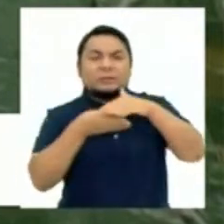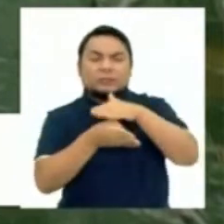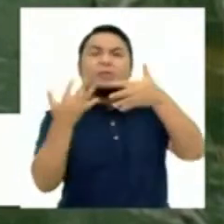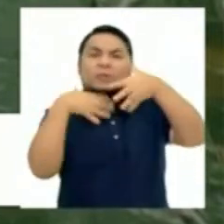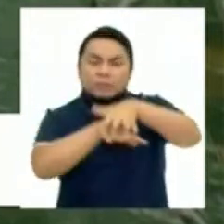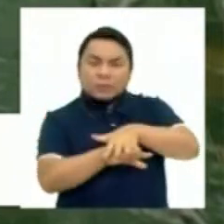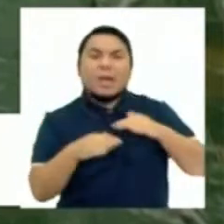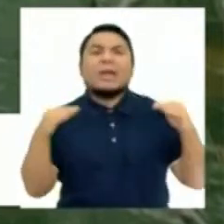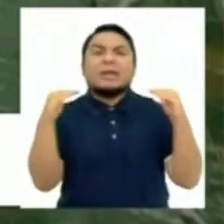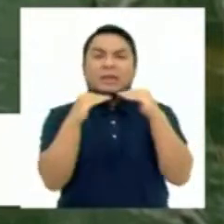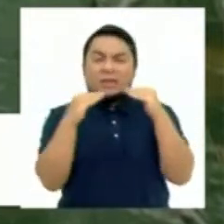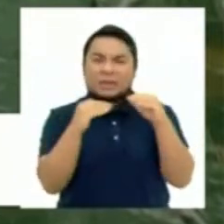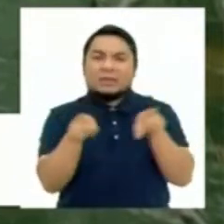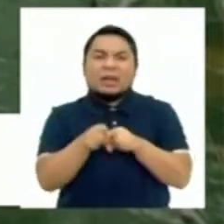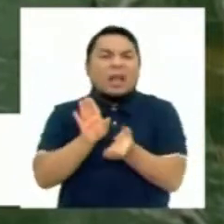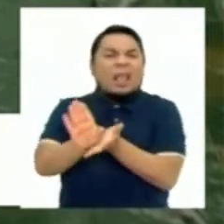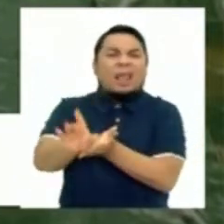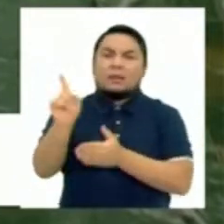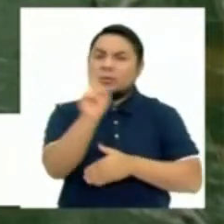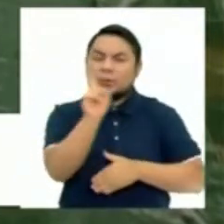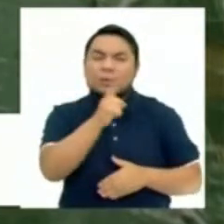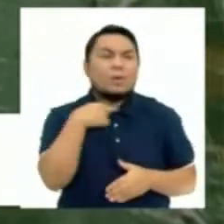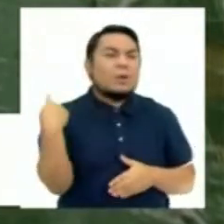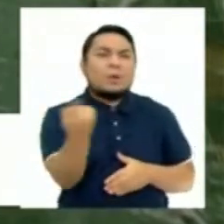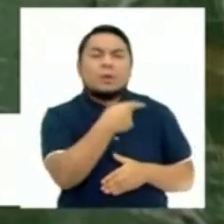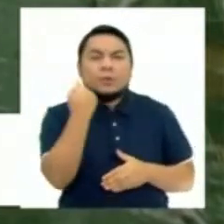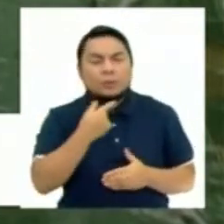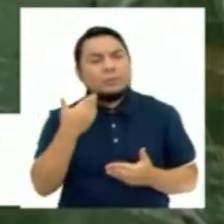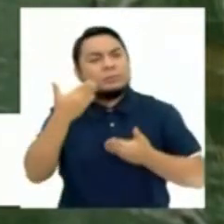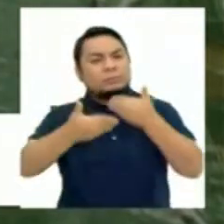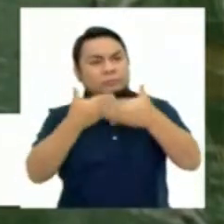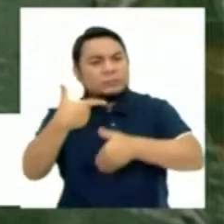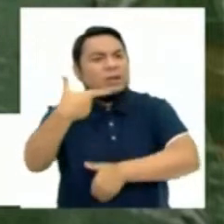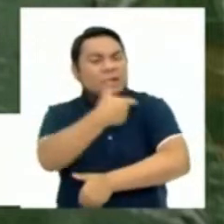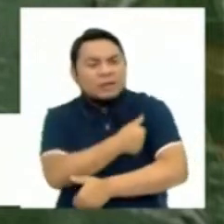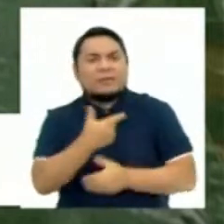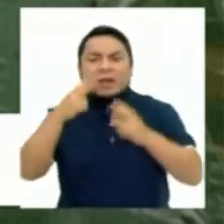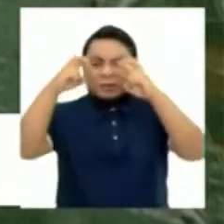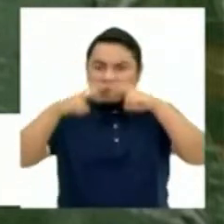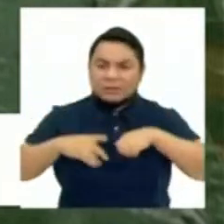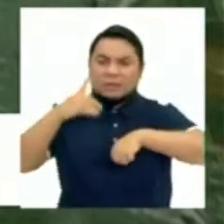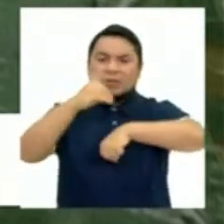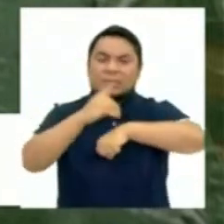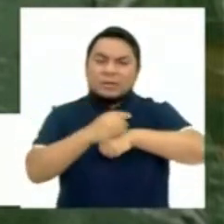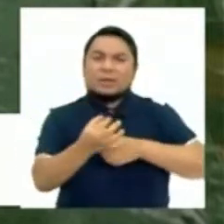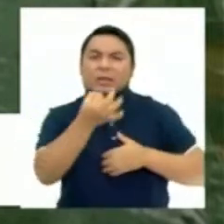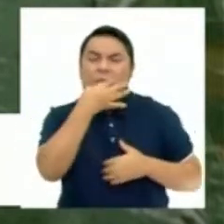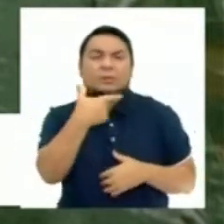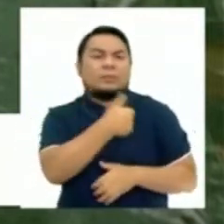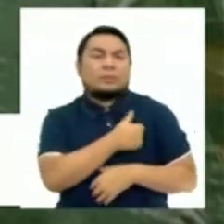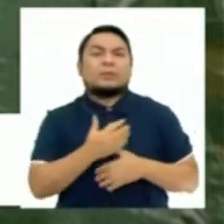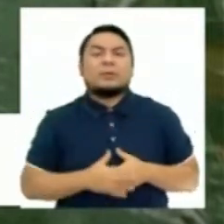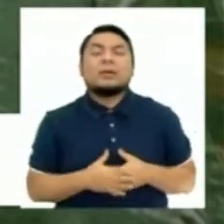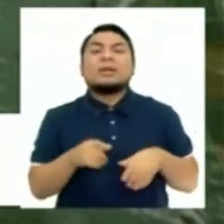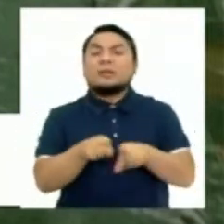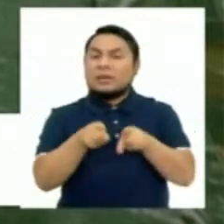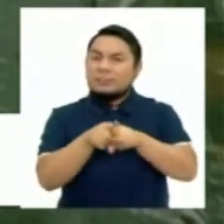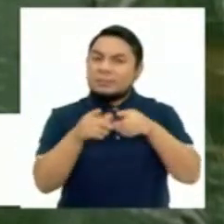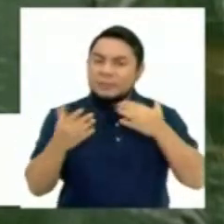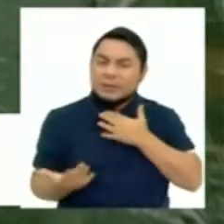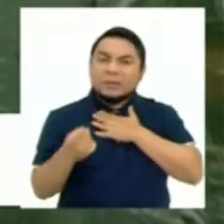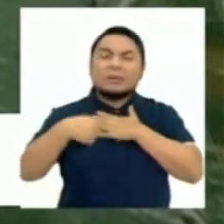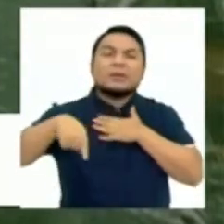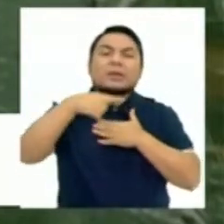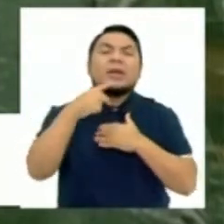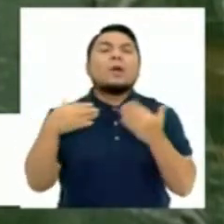inclusivo, equitativo y no discriminatorio a todos los diagnósticos, terapias, medicamentos y vacunas, así como